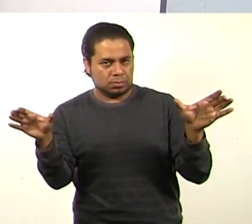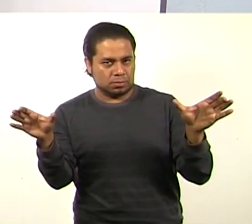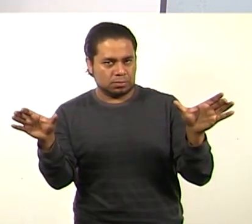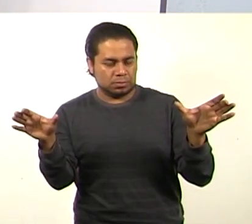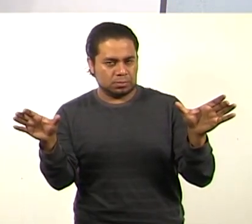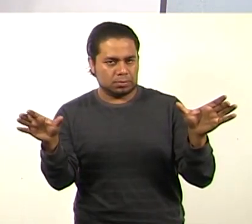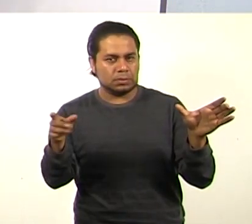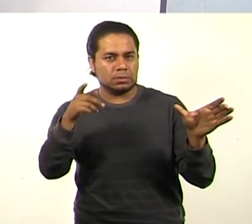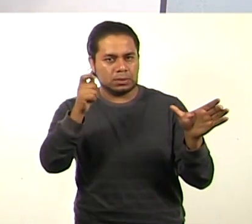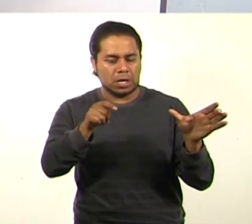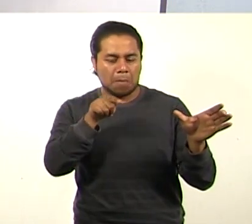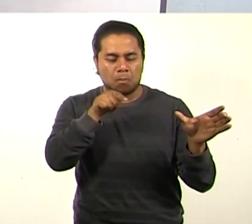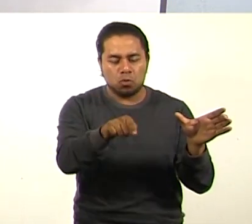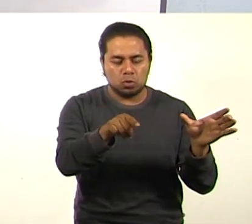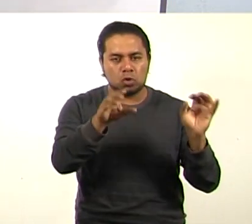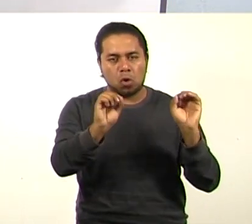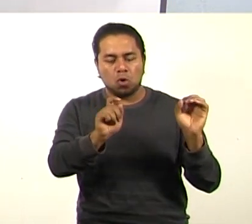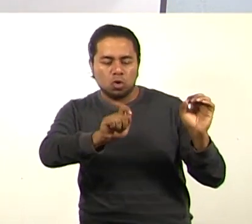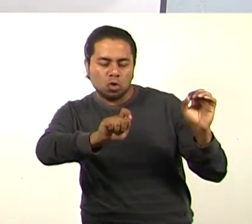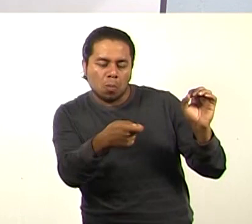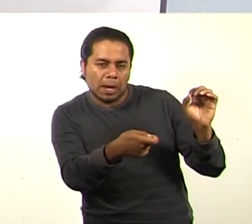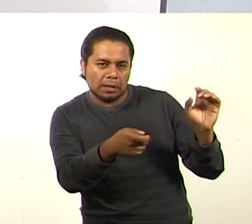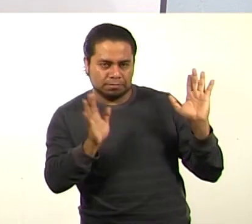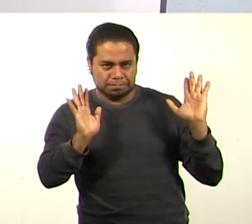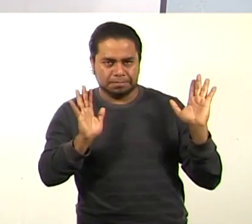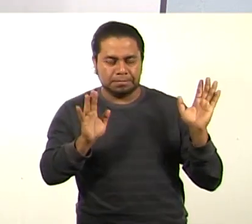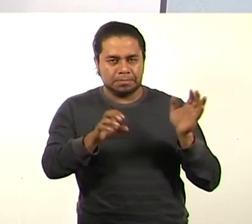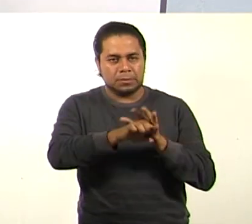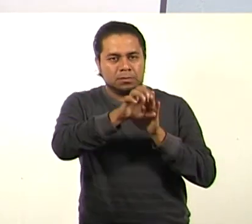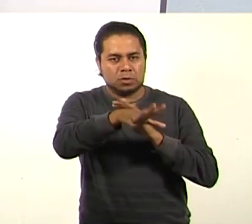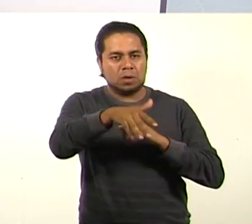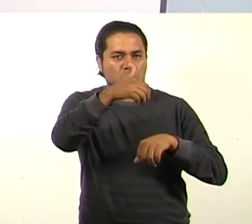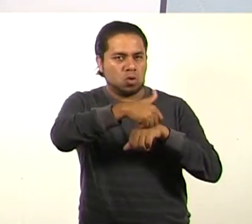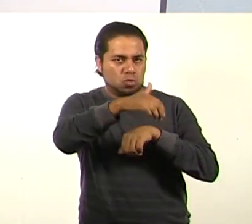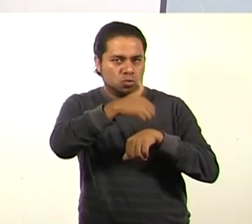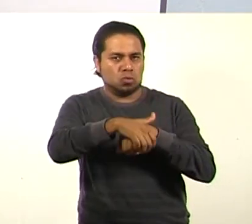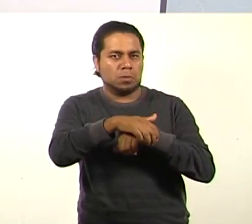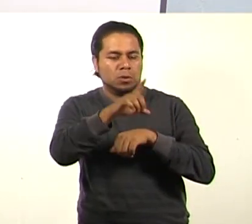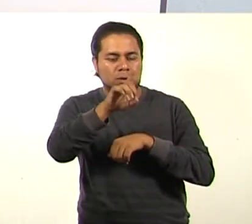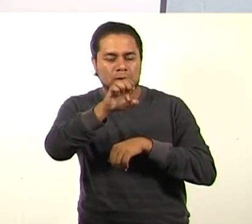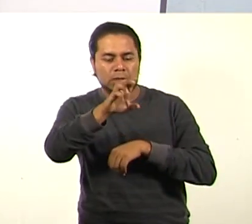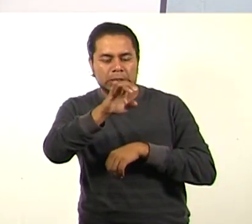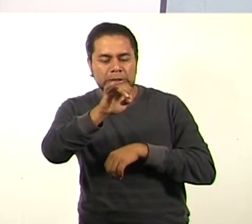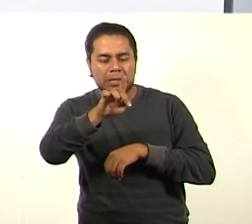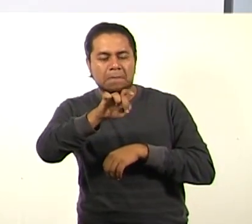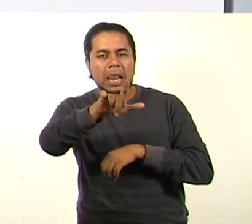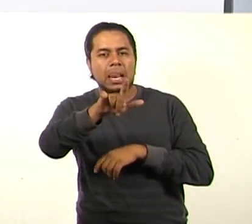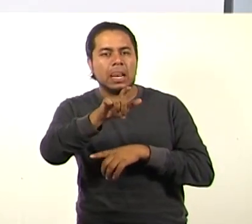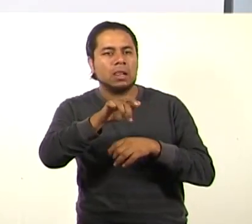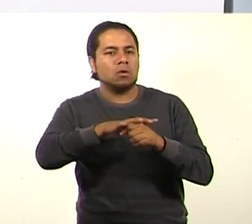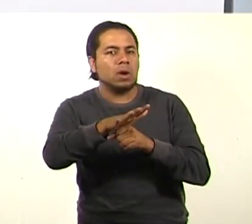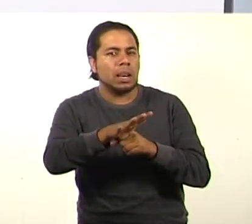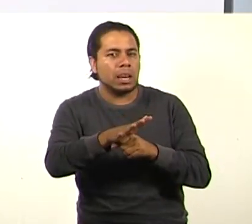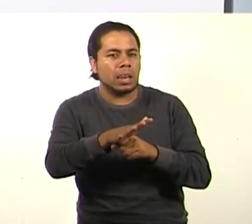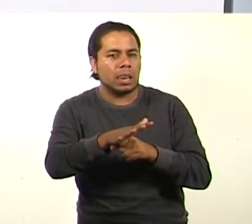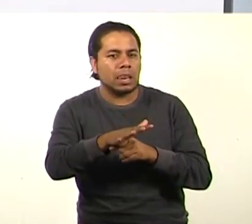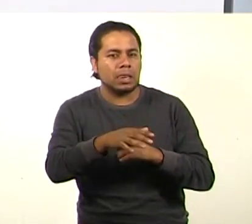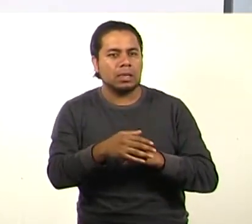por un punto o una coma. Por ejemplo, un número decimal puede ser